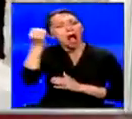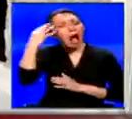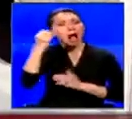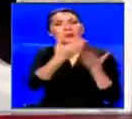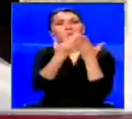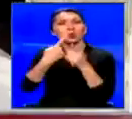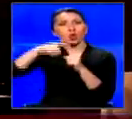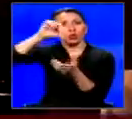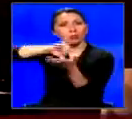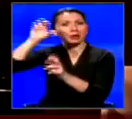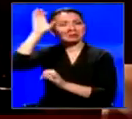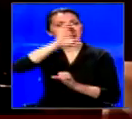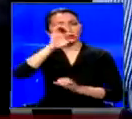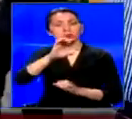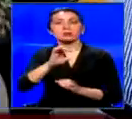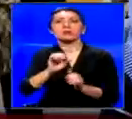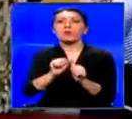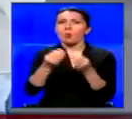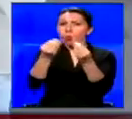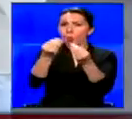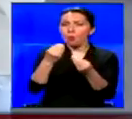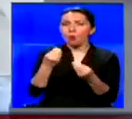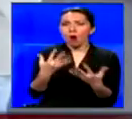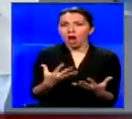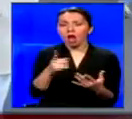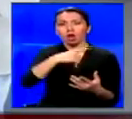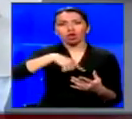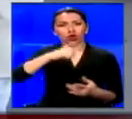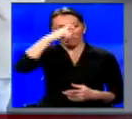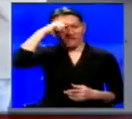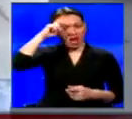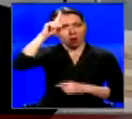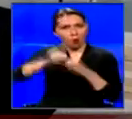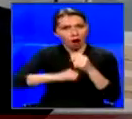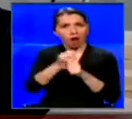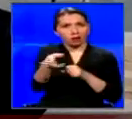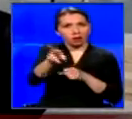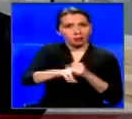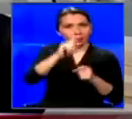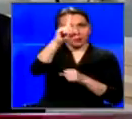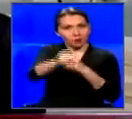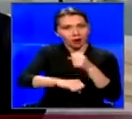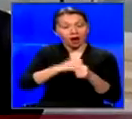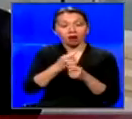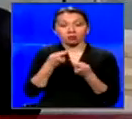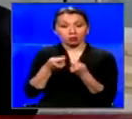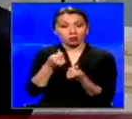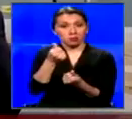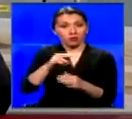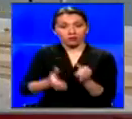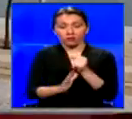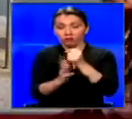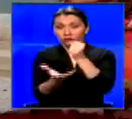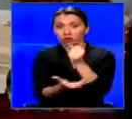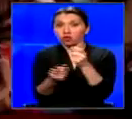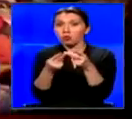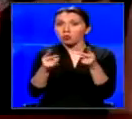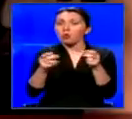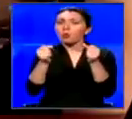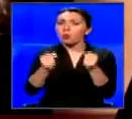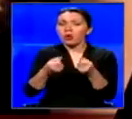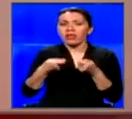en destinos turísticos y paradisiacos todos los veranos, y con recursos públicos que podrían ser destinados a